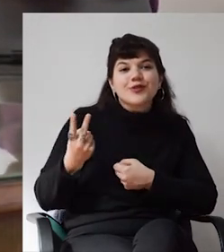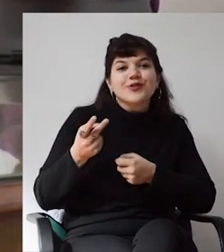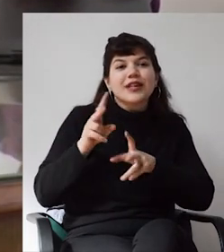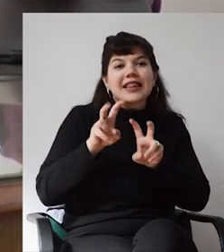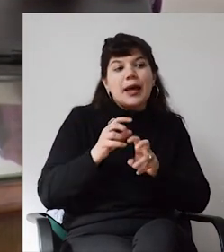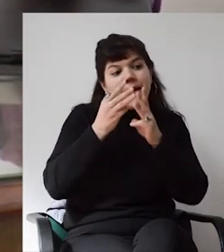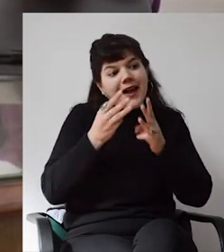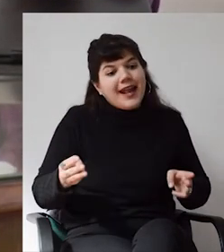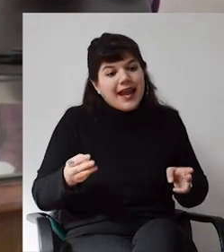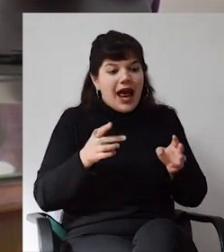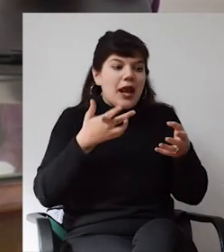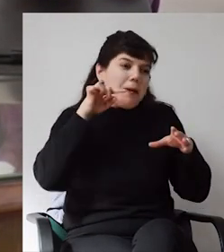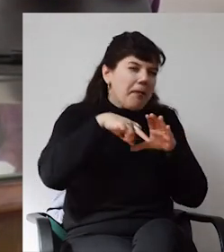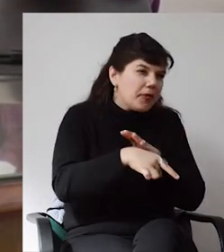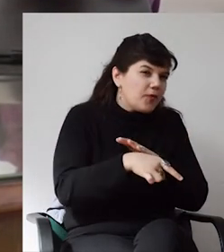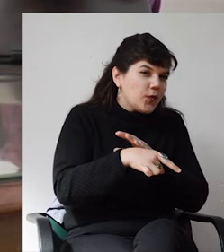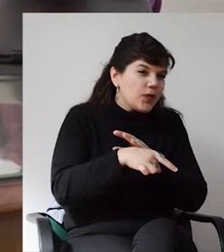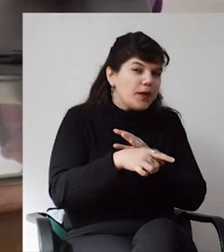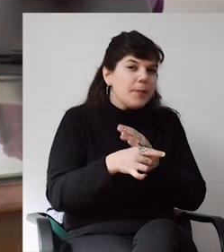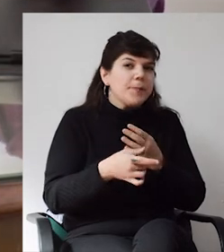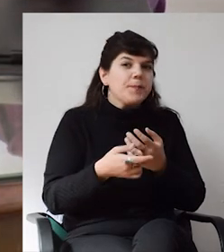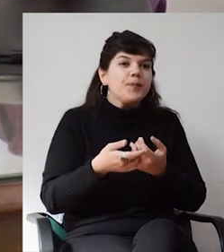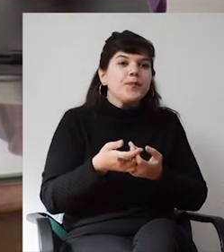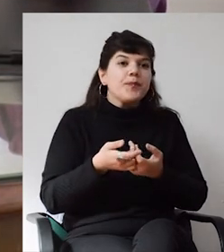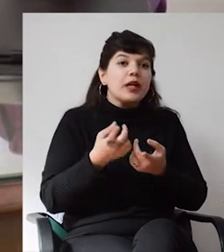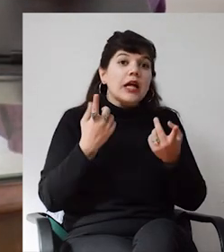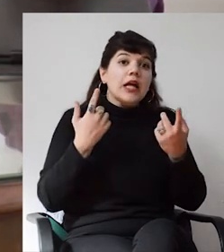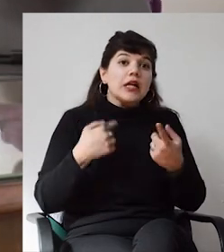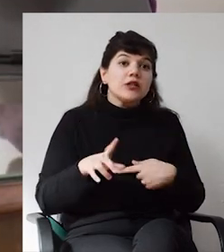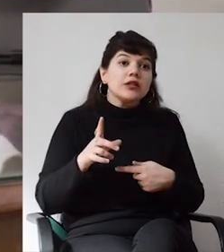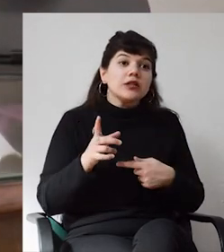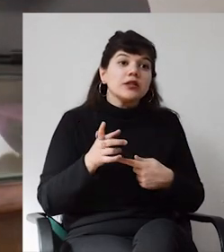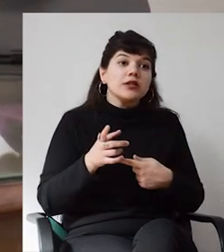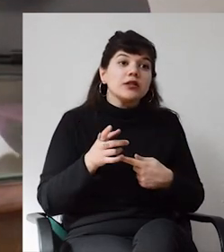ir desde el plano más general al plano más local del ISEF, ¿no?